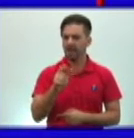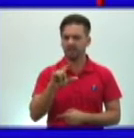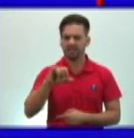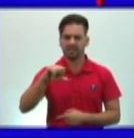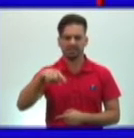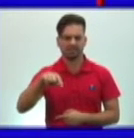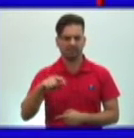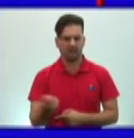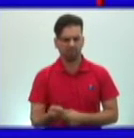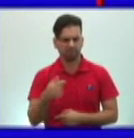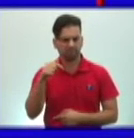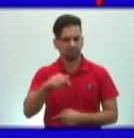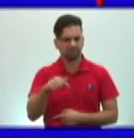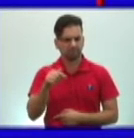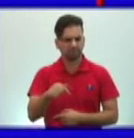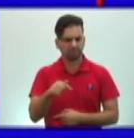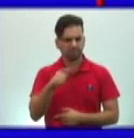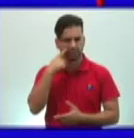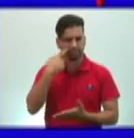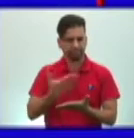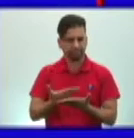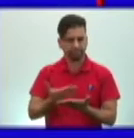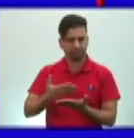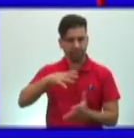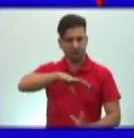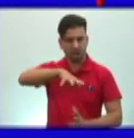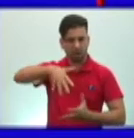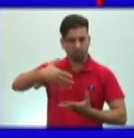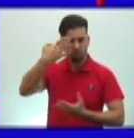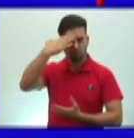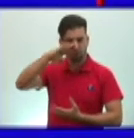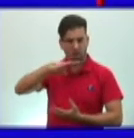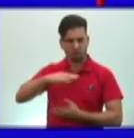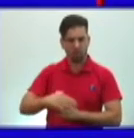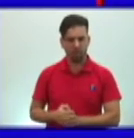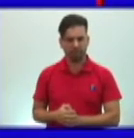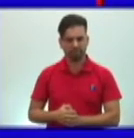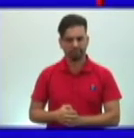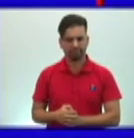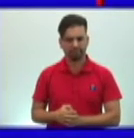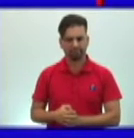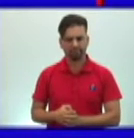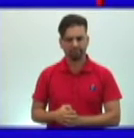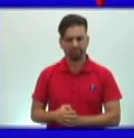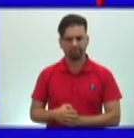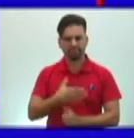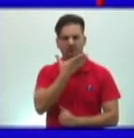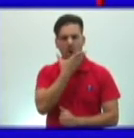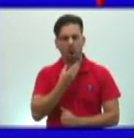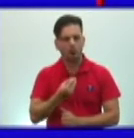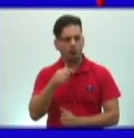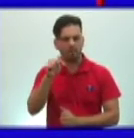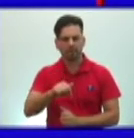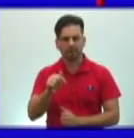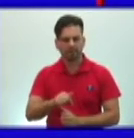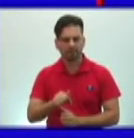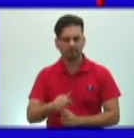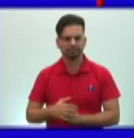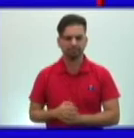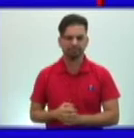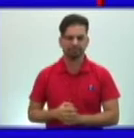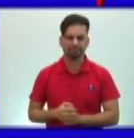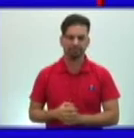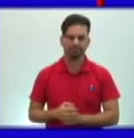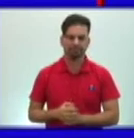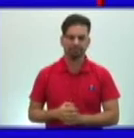Cuba para su comprensión y aplicación en la ideología y en la cultura política de los jóvenes actuales en los contextos en que se desenvuelve. Es